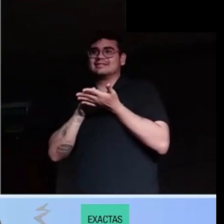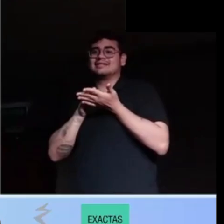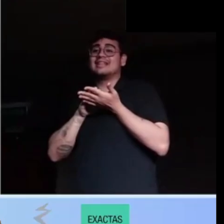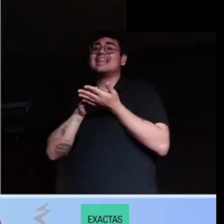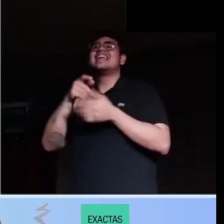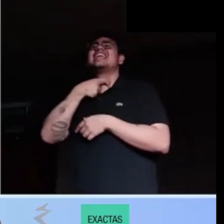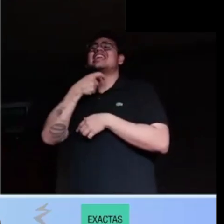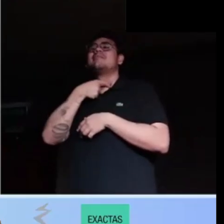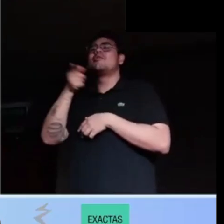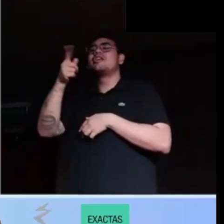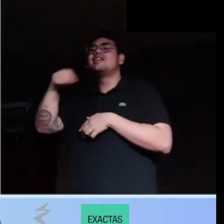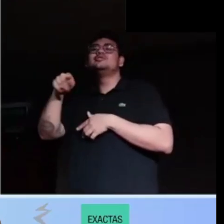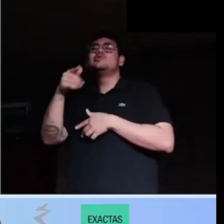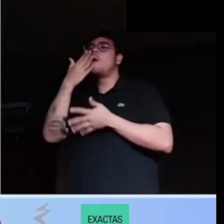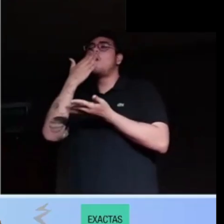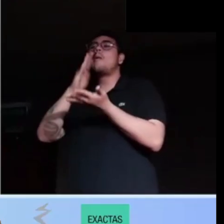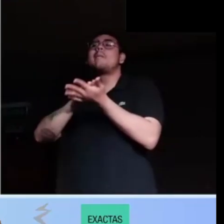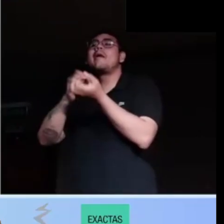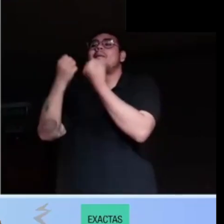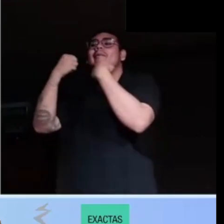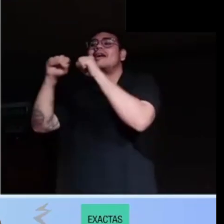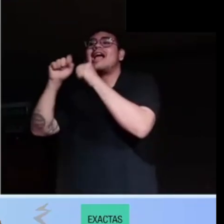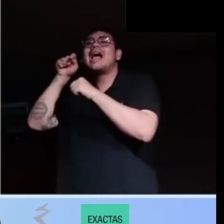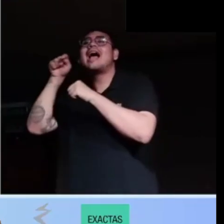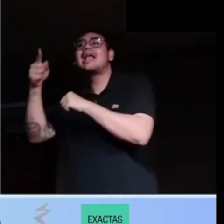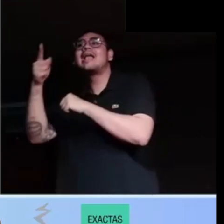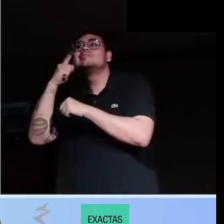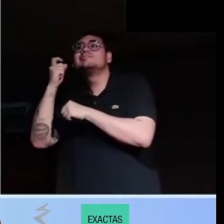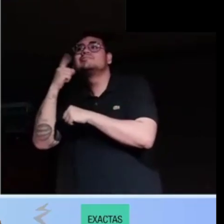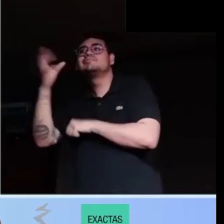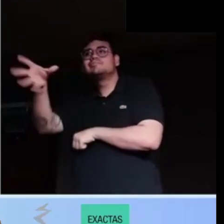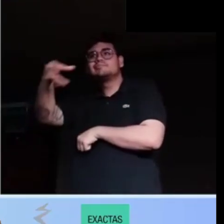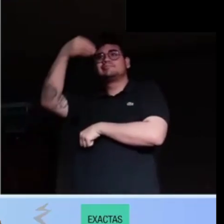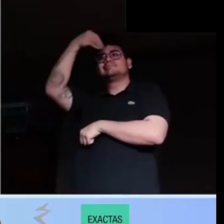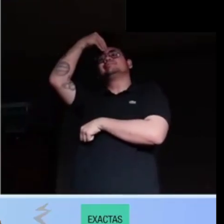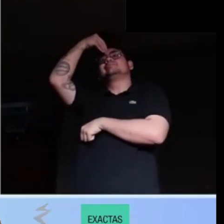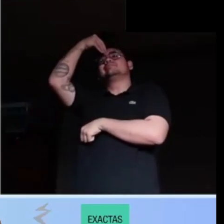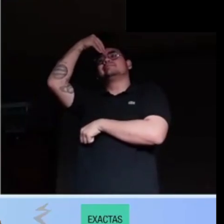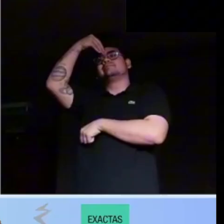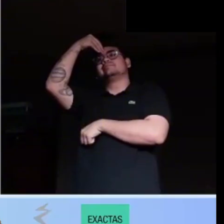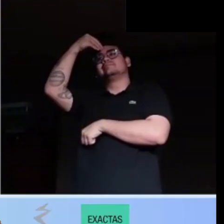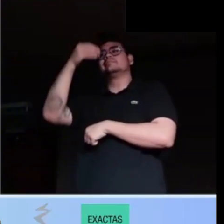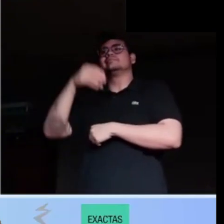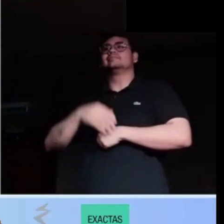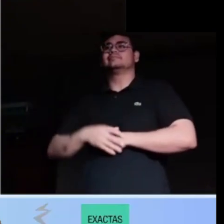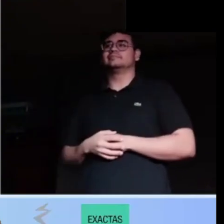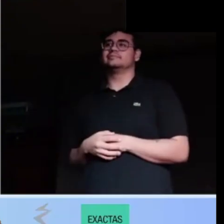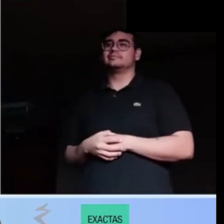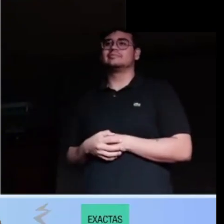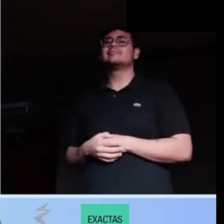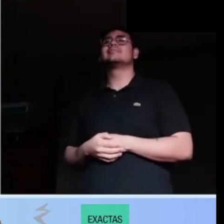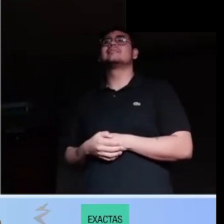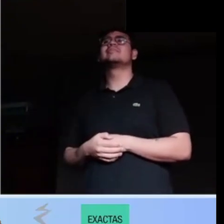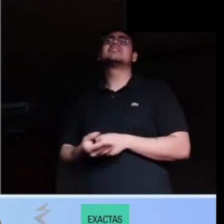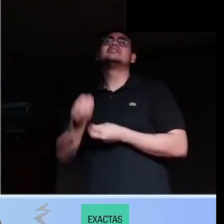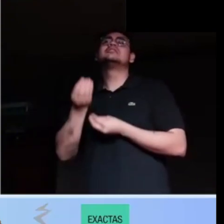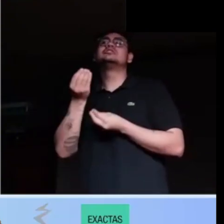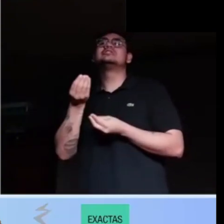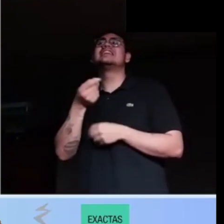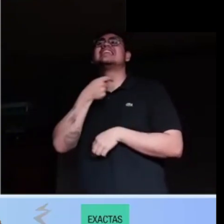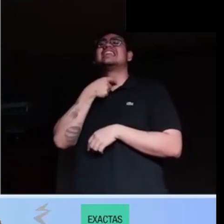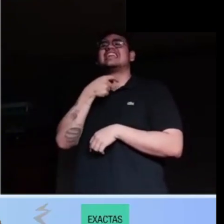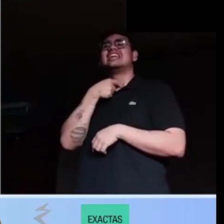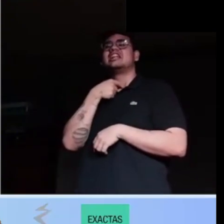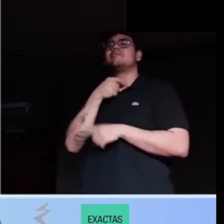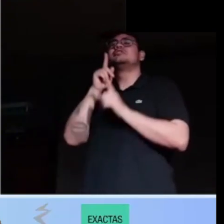activo. Y el desafío que hemos contraído es, bueno, ahora ahondar hasta qué punto estos conceptos que